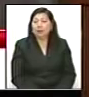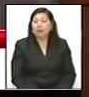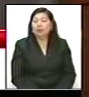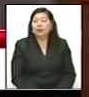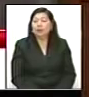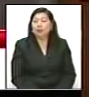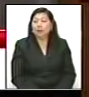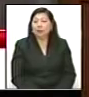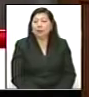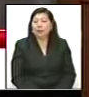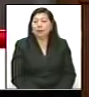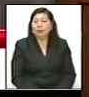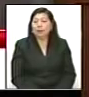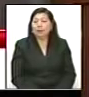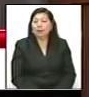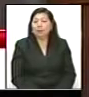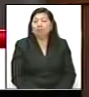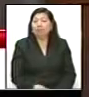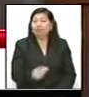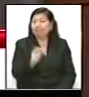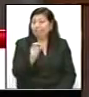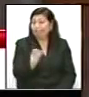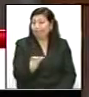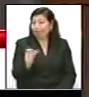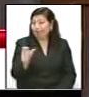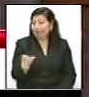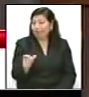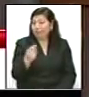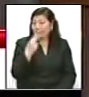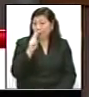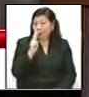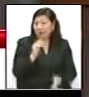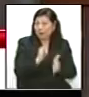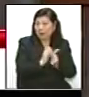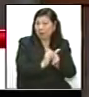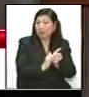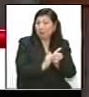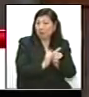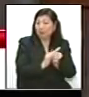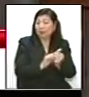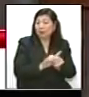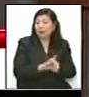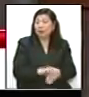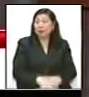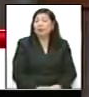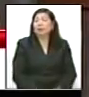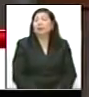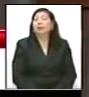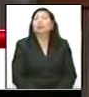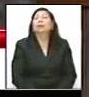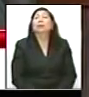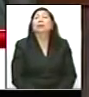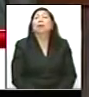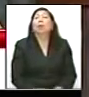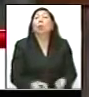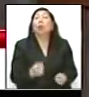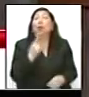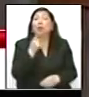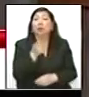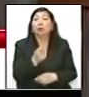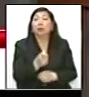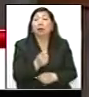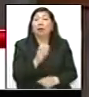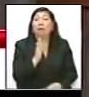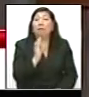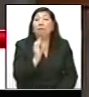Presidenta, esa persona que acaba de salir ahí en los medios de comunicación, justamente cuando se le acusaba a la congresista